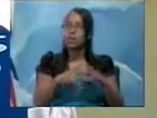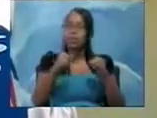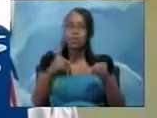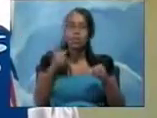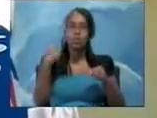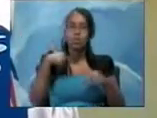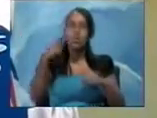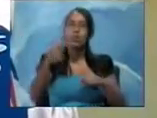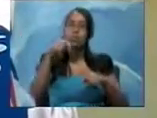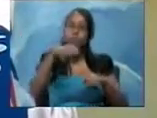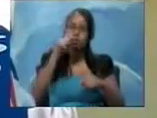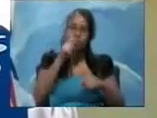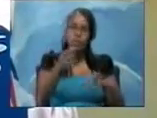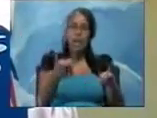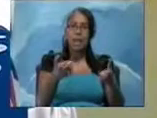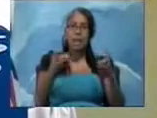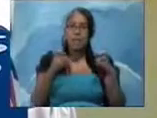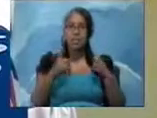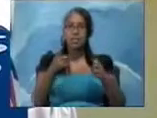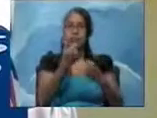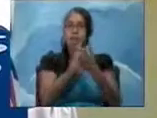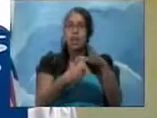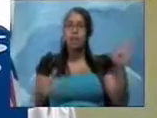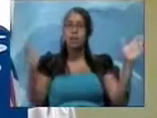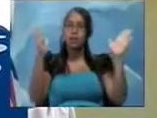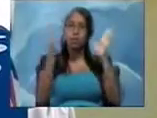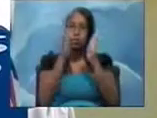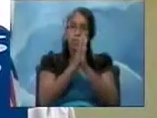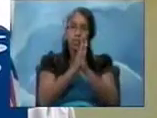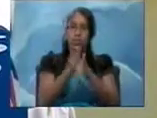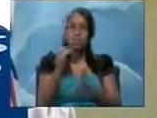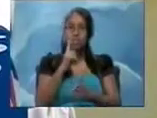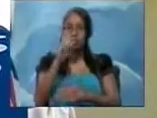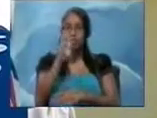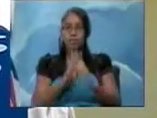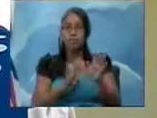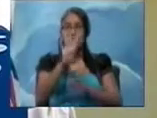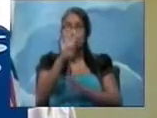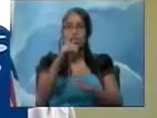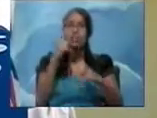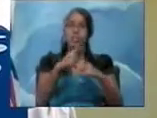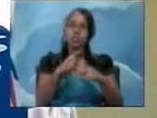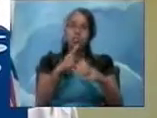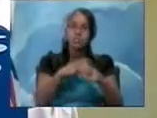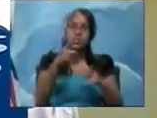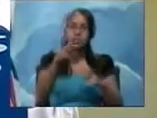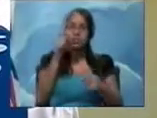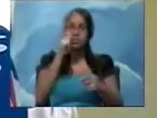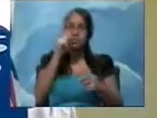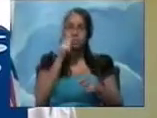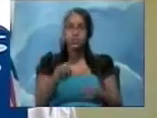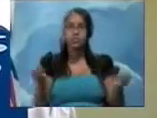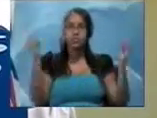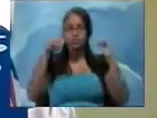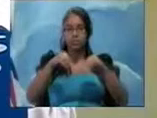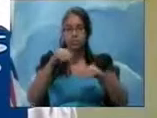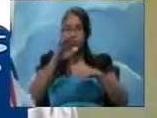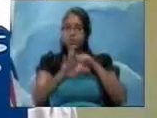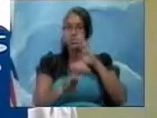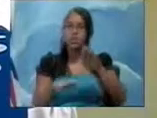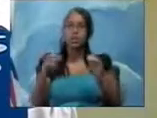Pedro recibió el espíritu santo dice en el 14 entonces Pedro poniéndose en pie con los